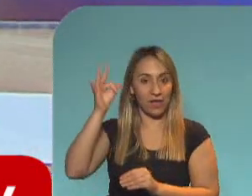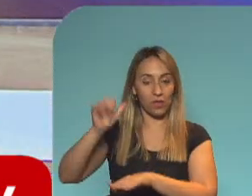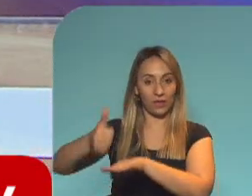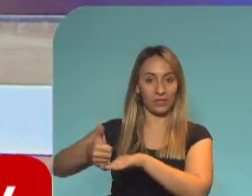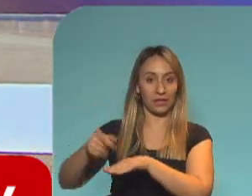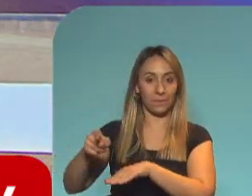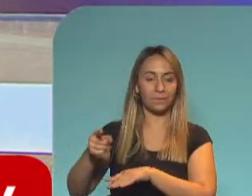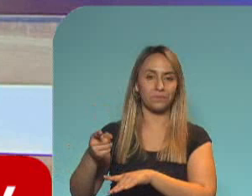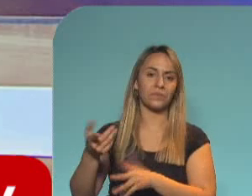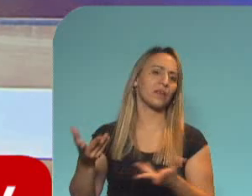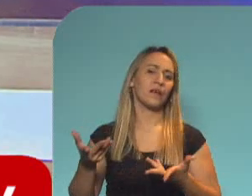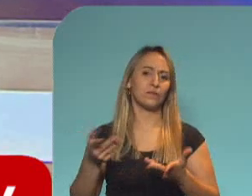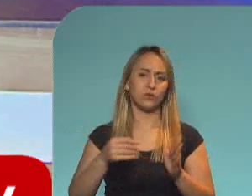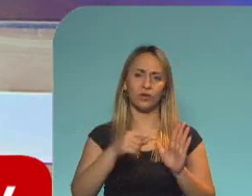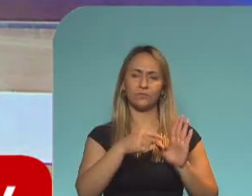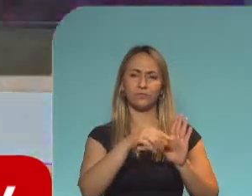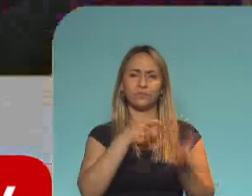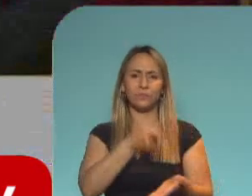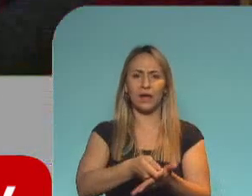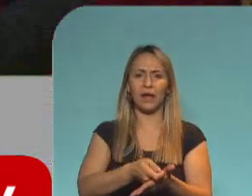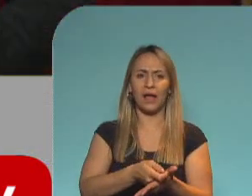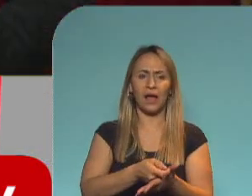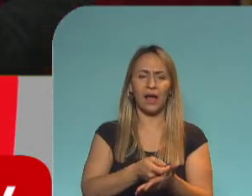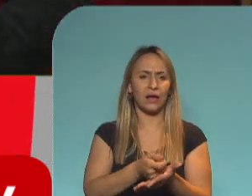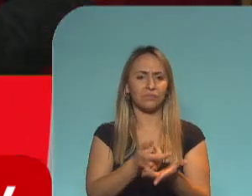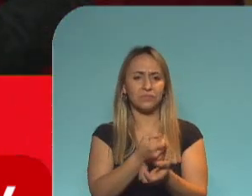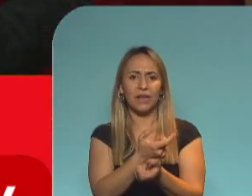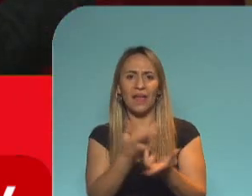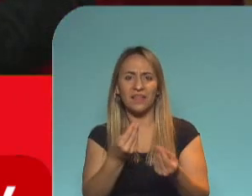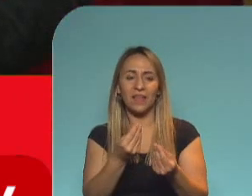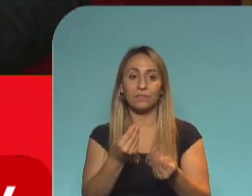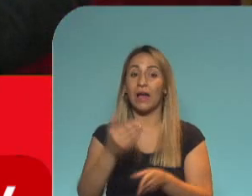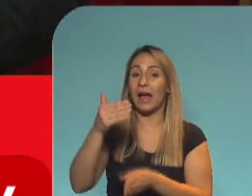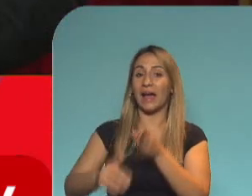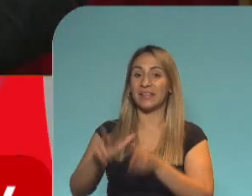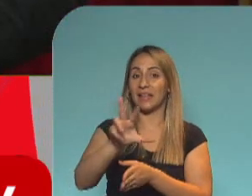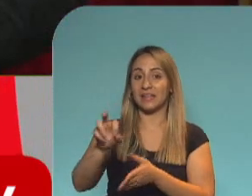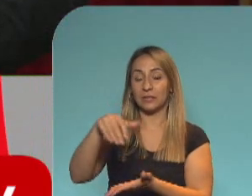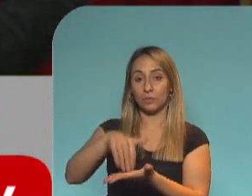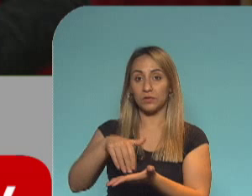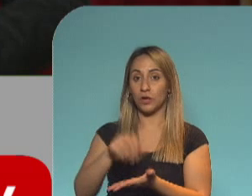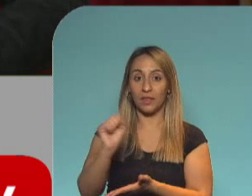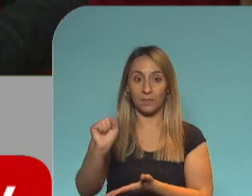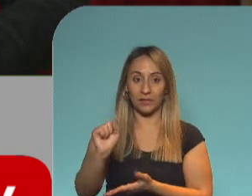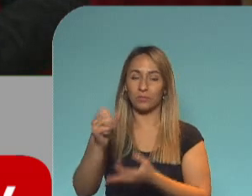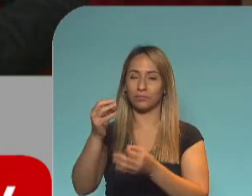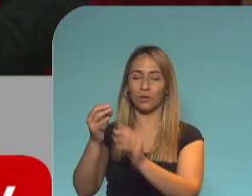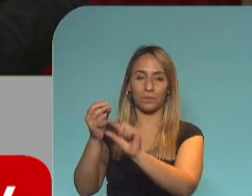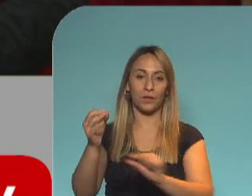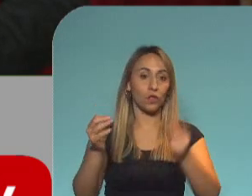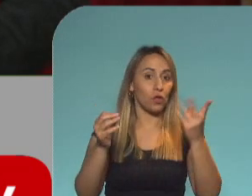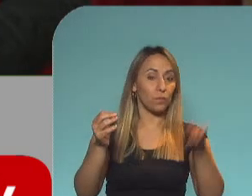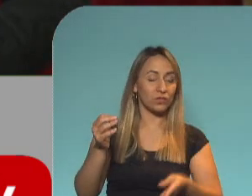dependiendo de la fortuna, hasta 300 millones de pesos, el 2%,